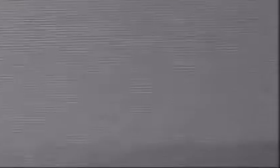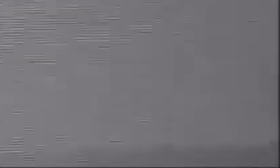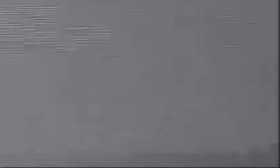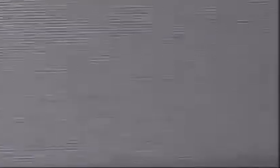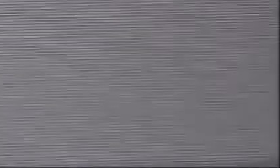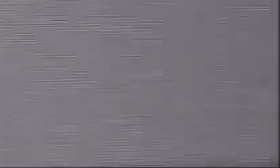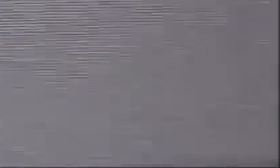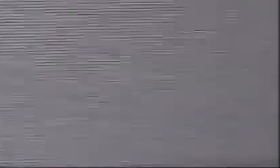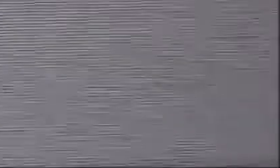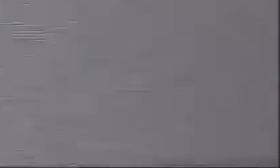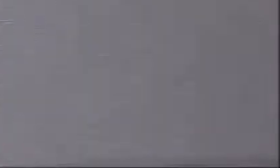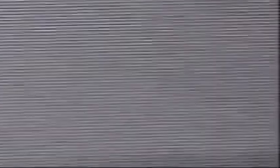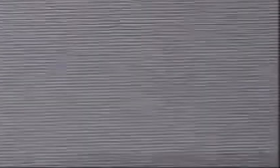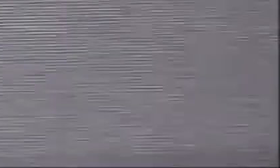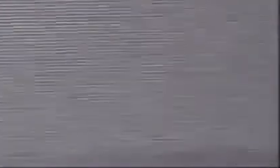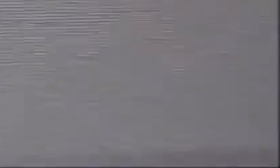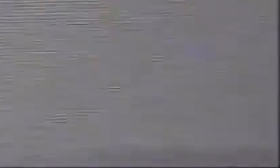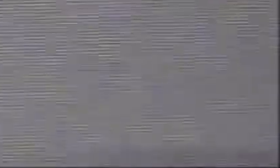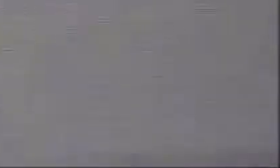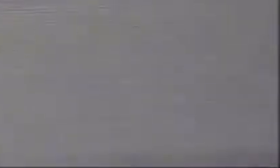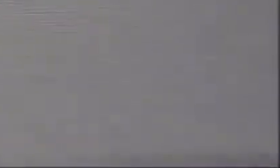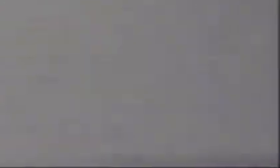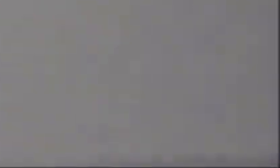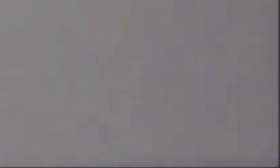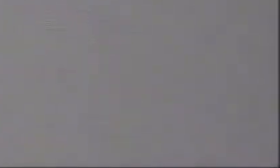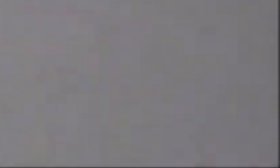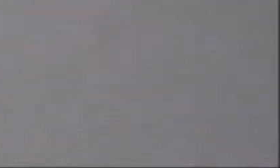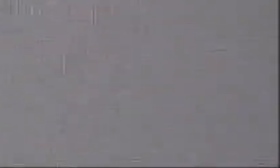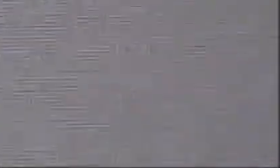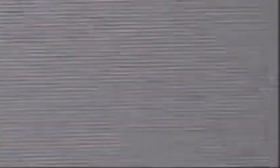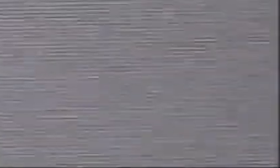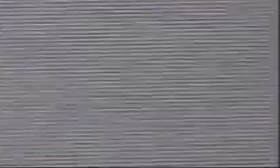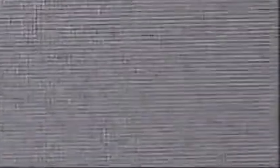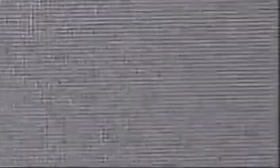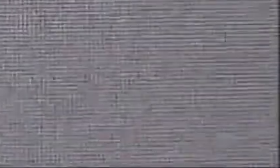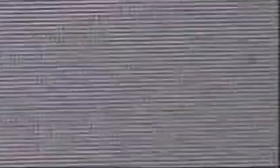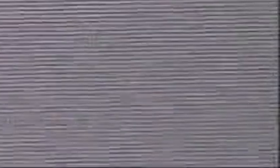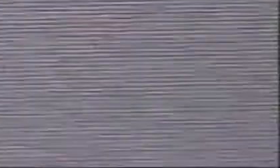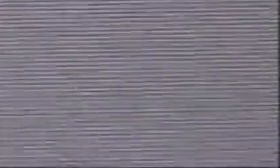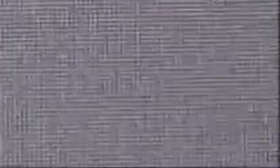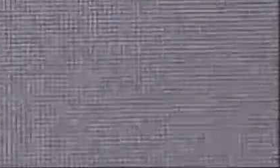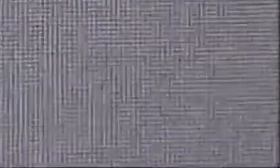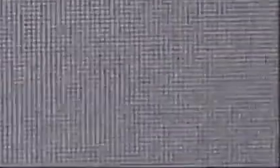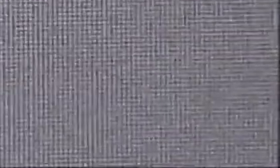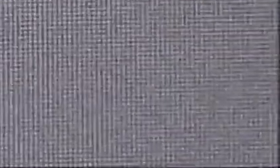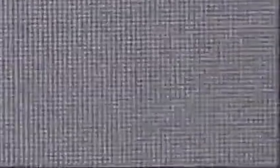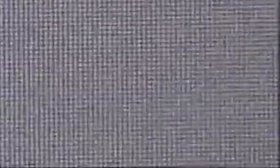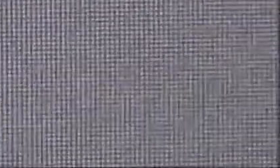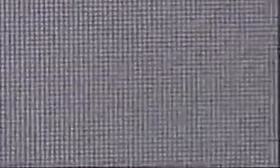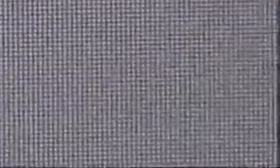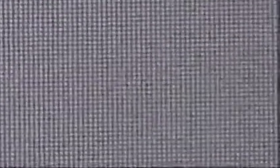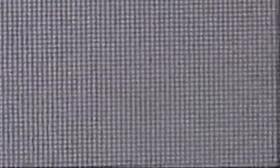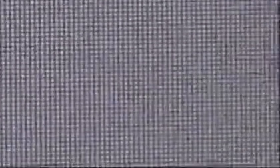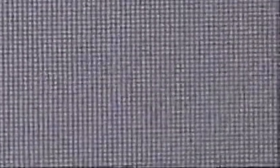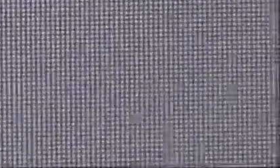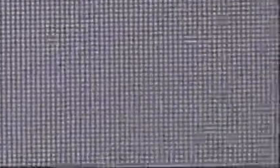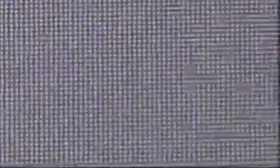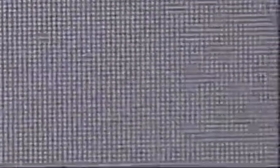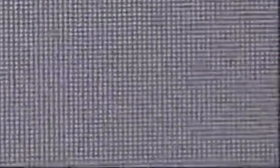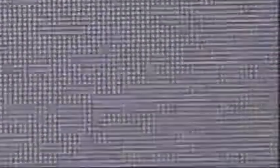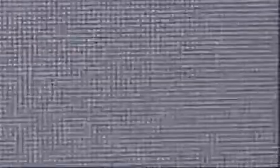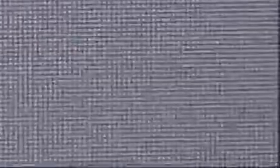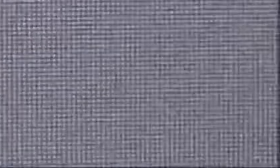mantiene en la vía pública permitiendo el libre flujo de aire libre, y las clases deportivas, así como el uso de actividades de gimnasios al aire libre.